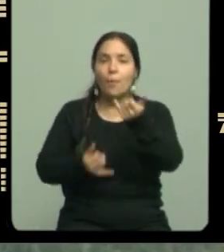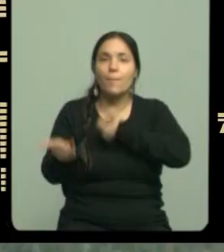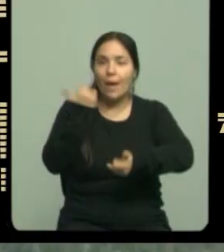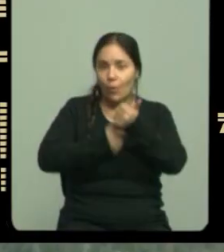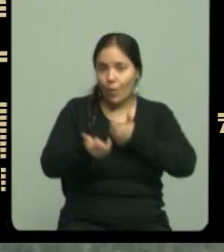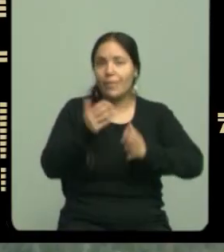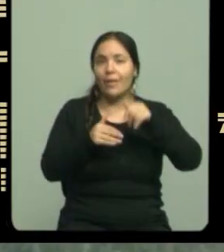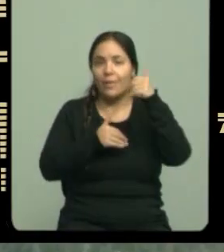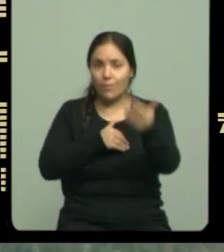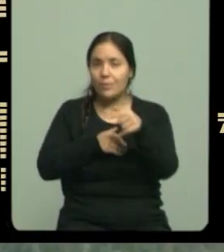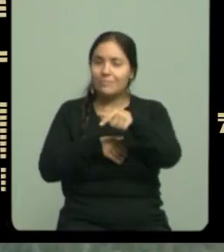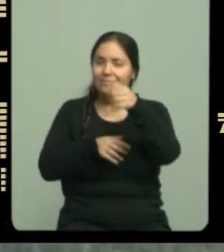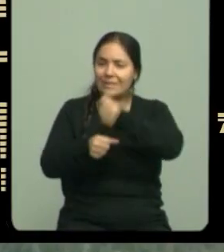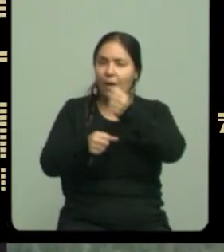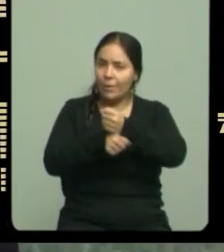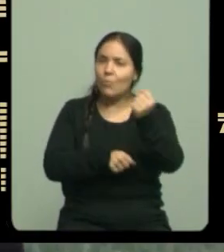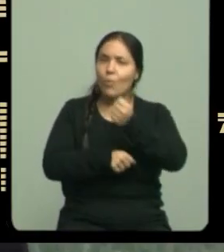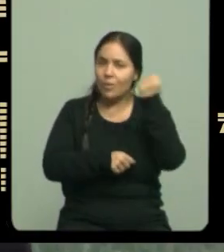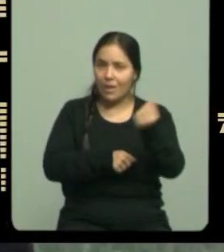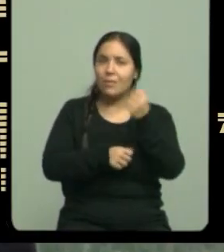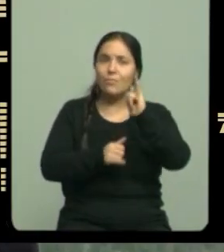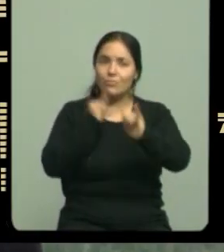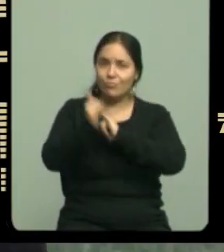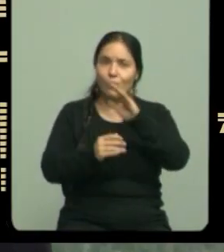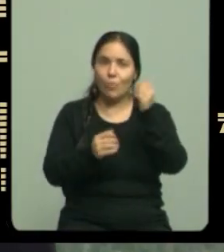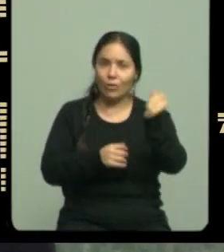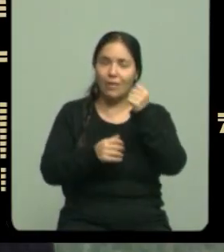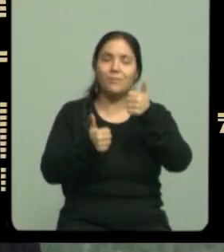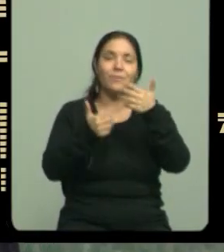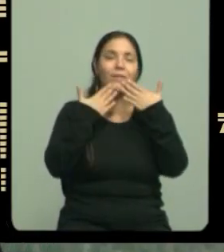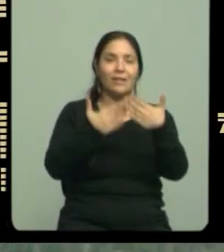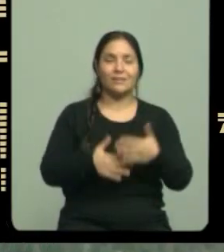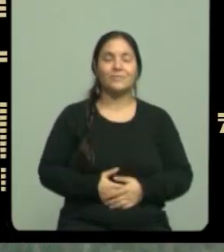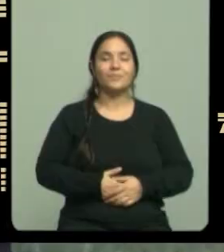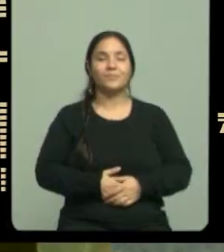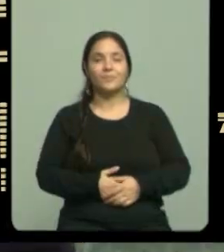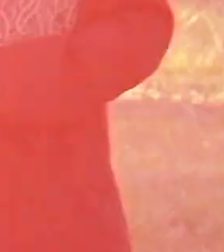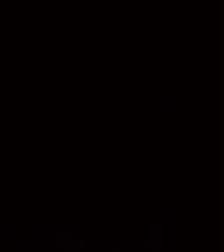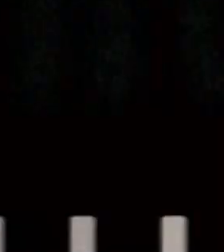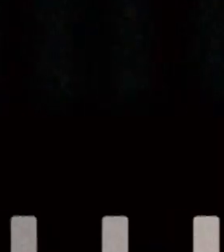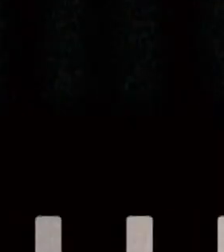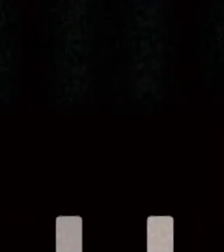trabajando, que me parece que vienen haciendo un trabajo muy importante y está bueno destacarlo, ¿te parece? Bueno, dale, gracias.